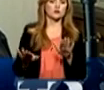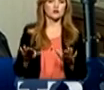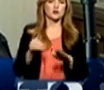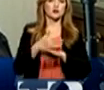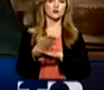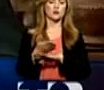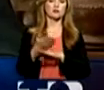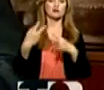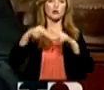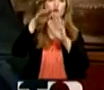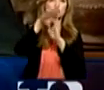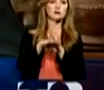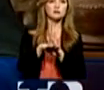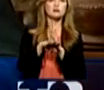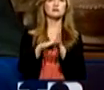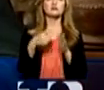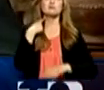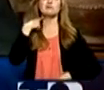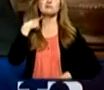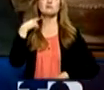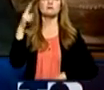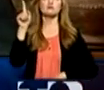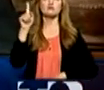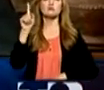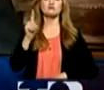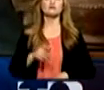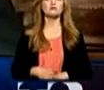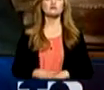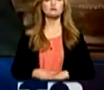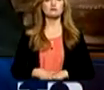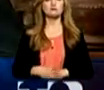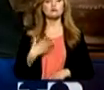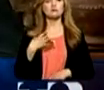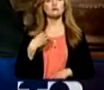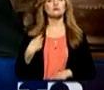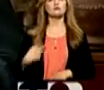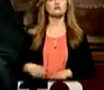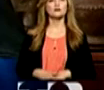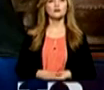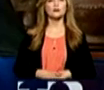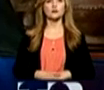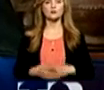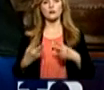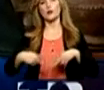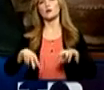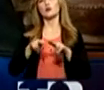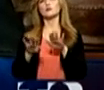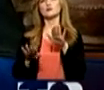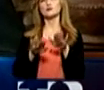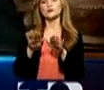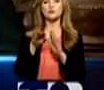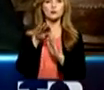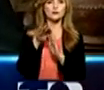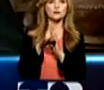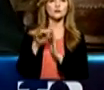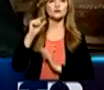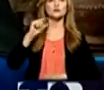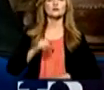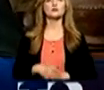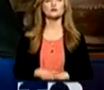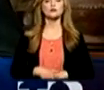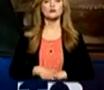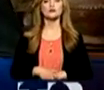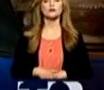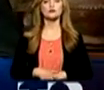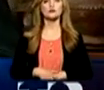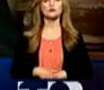se cae. Lo recomendable es ser conservador con el precio del petróleo. Considerar un precio levemente inferior no nos va a hacer